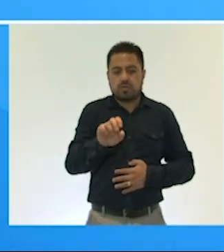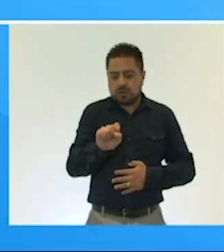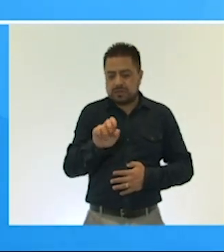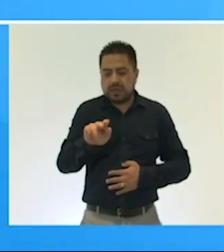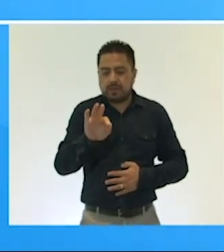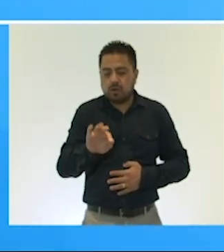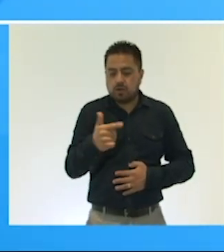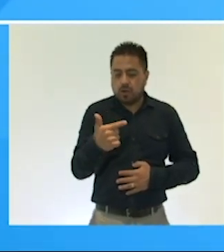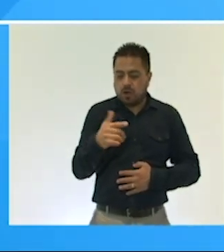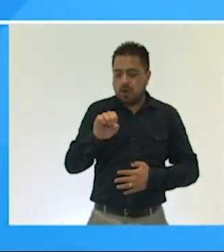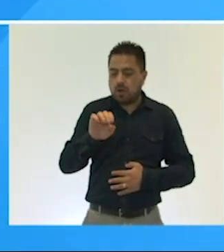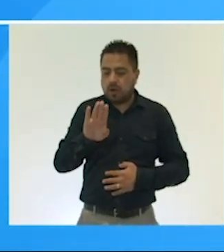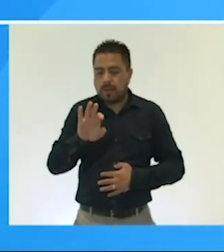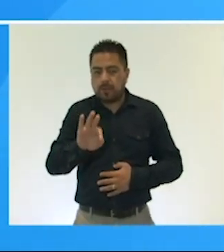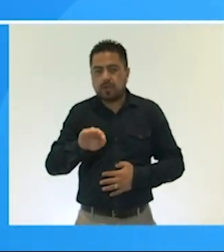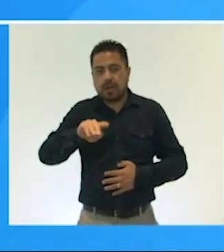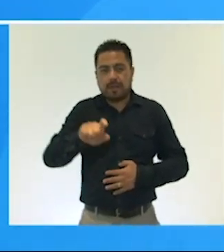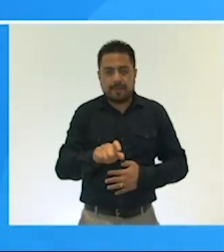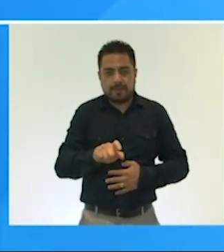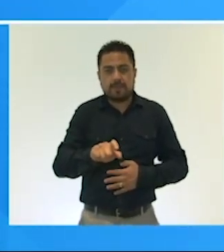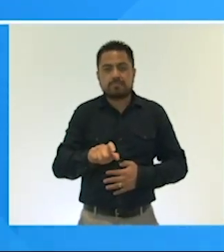conalitec.cep.gob.mx.